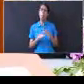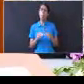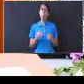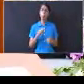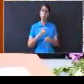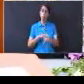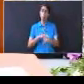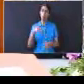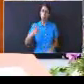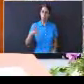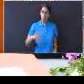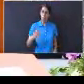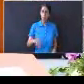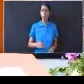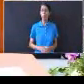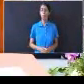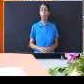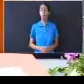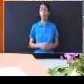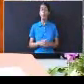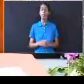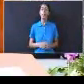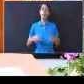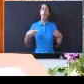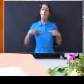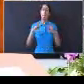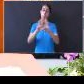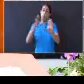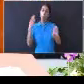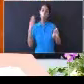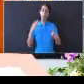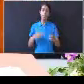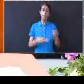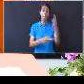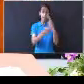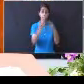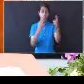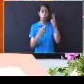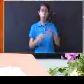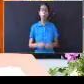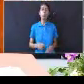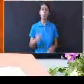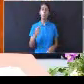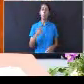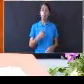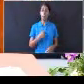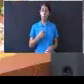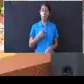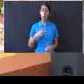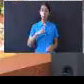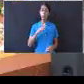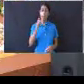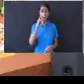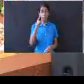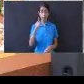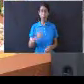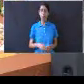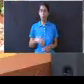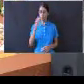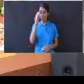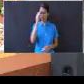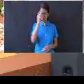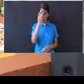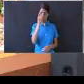Más rápido. Entonces hay puertas de restitución que uno tiene que ver. Amén. Vámonos rapidito. Usted no